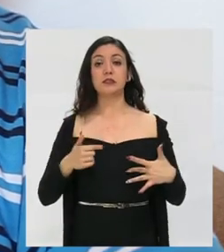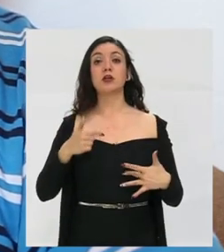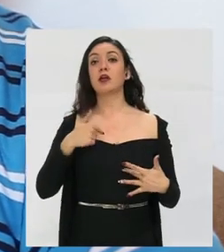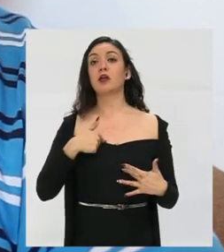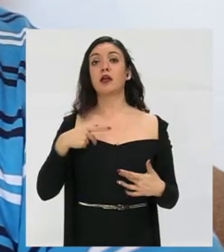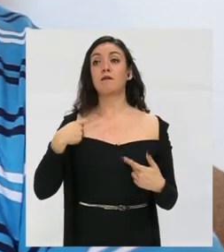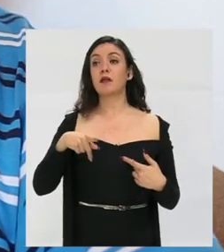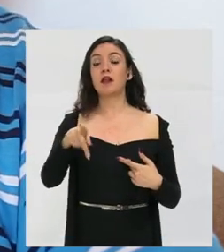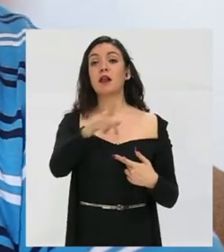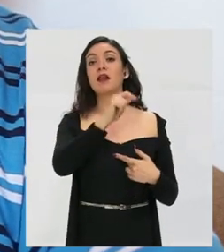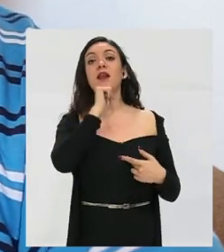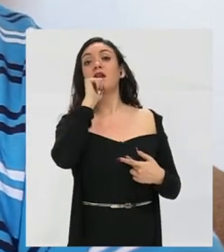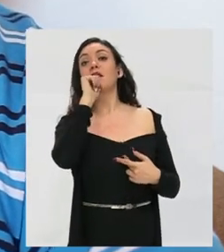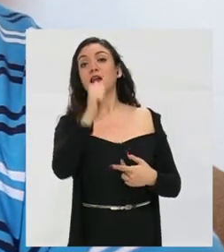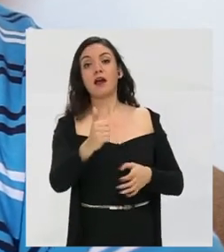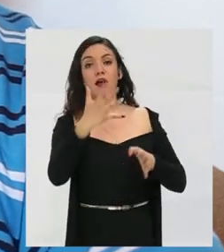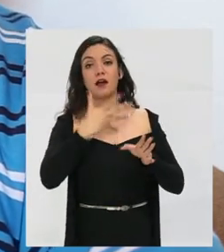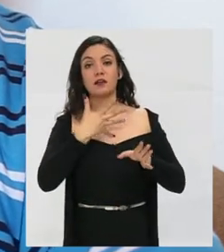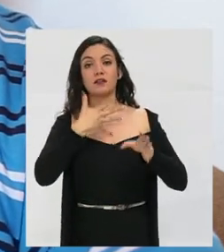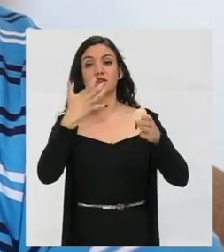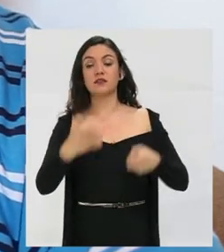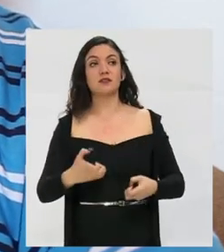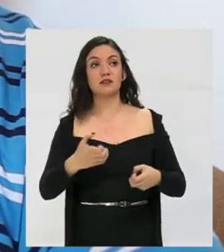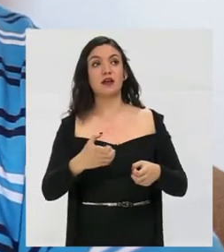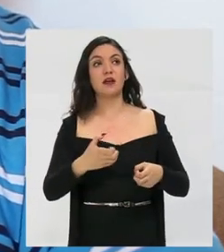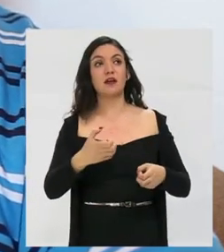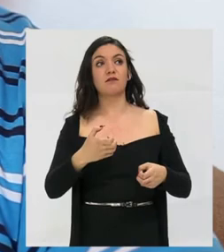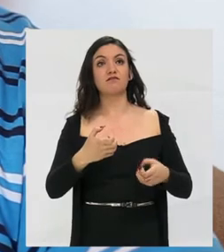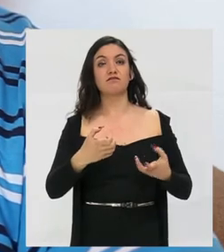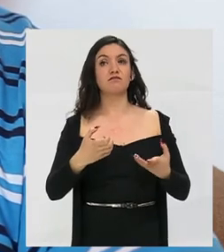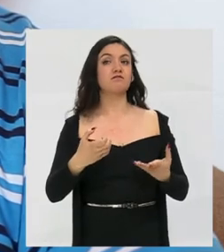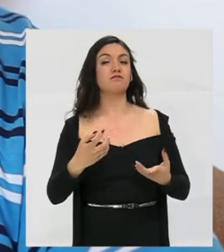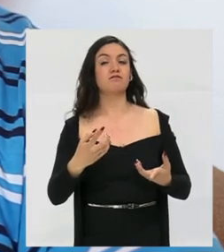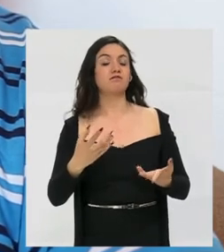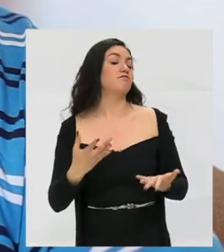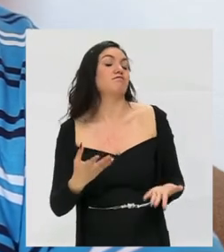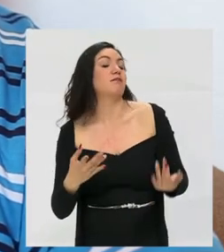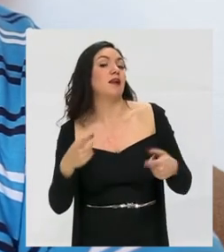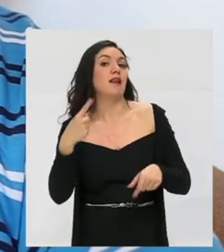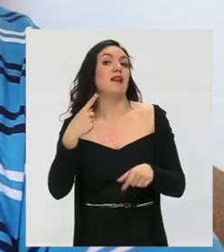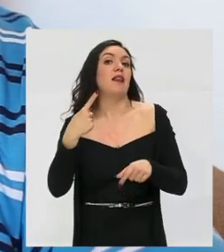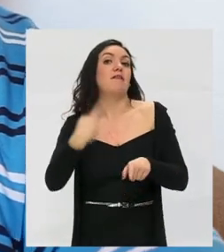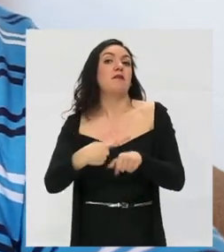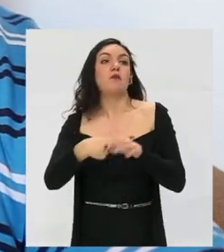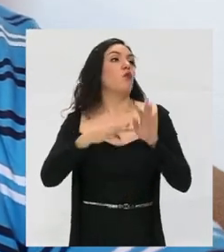ellos, el día de hoy me doy cuenta que nadie está exento. La enfermedad puede caer,